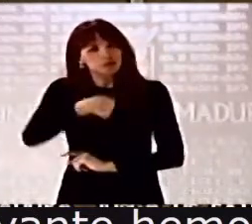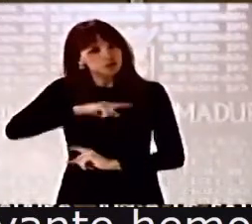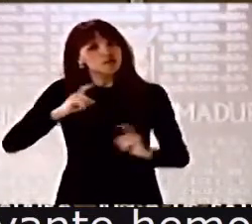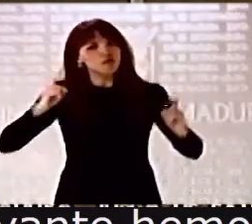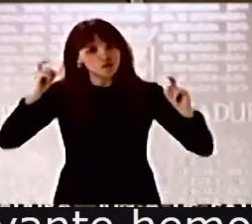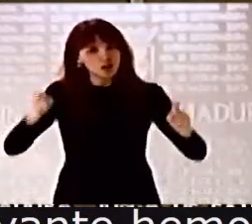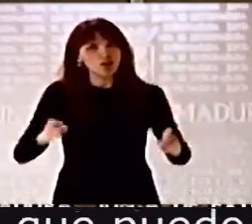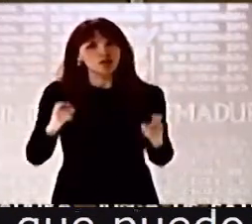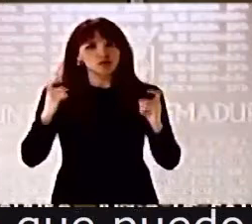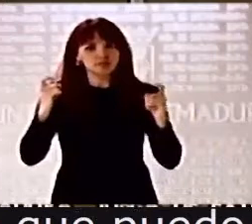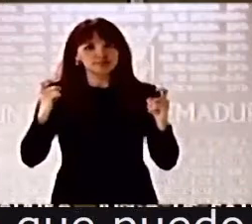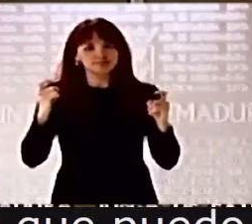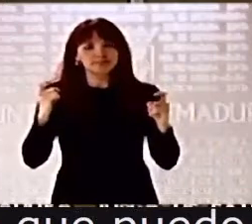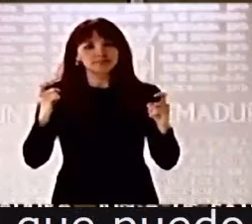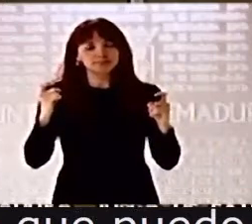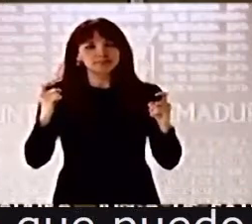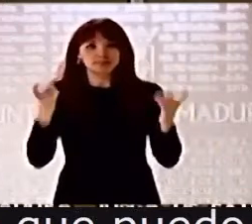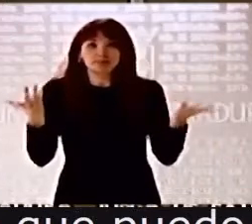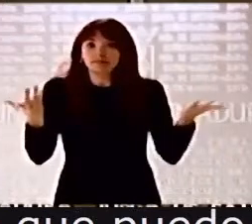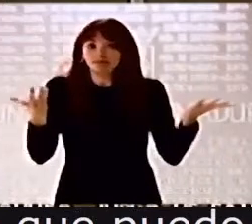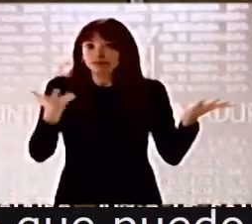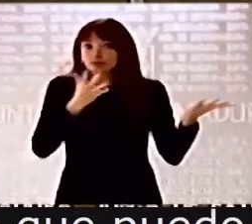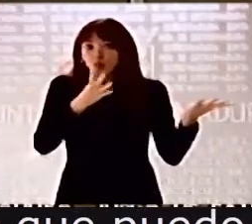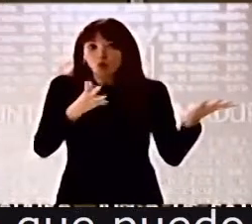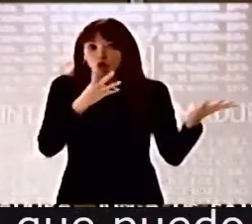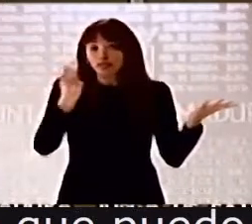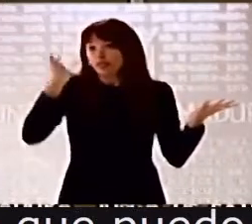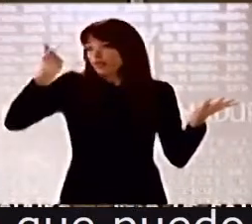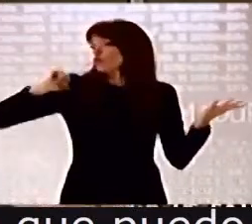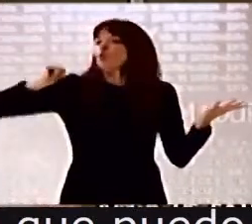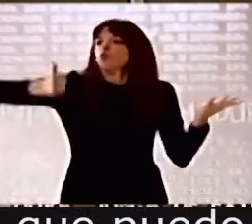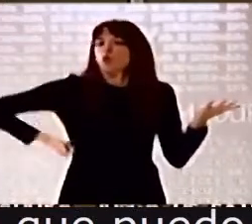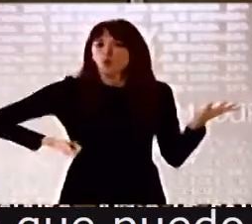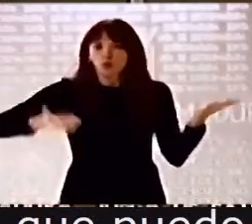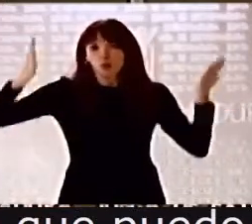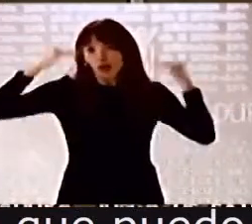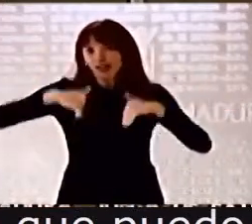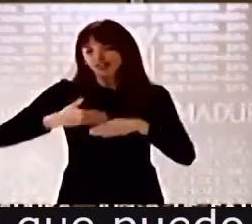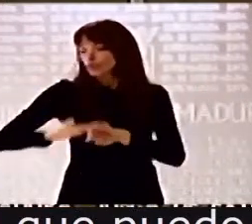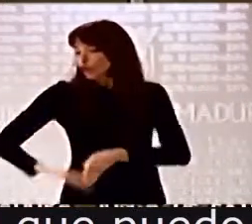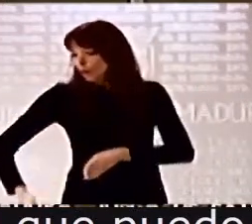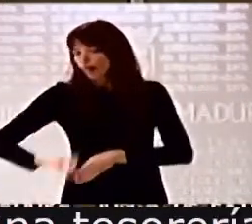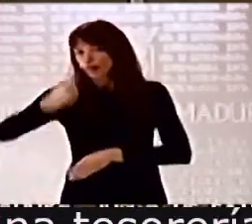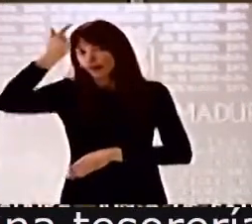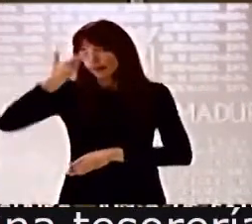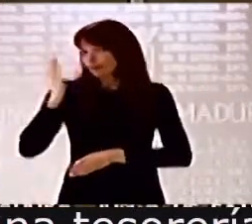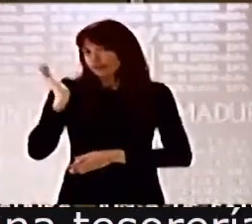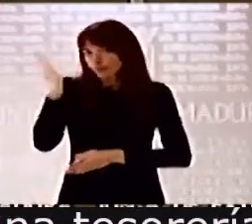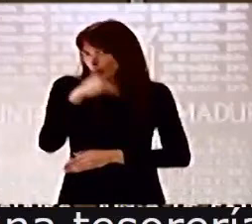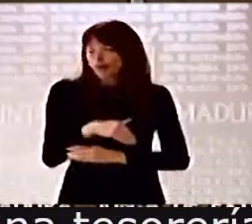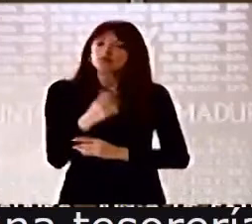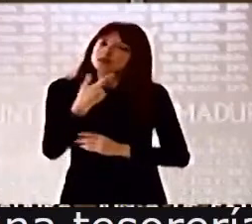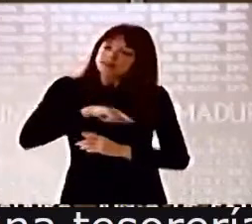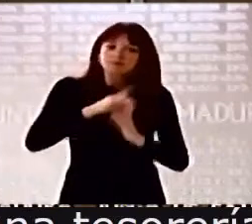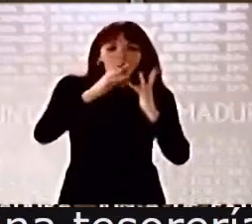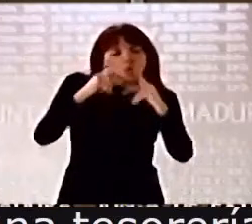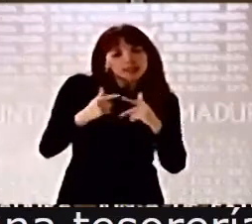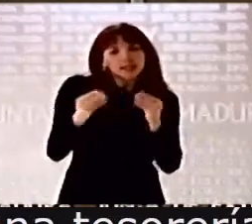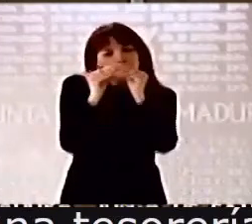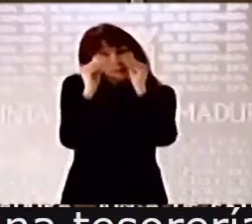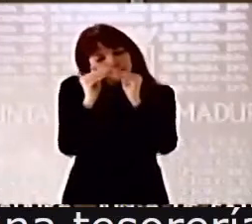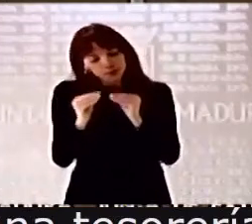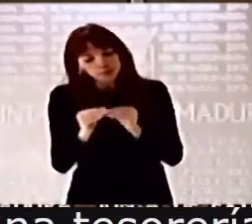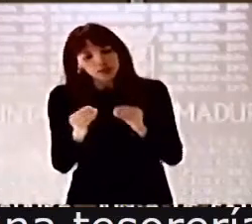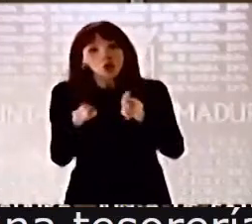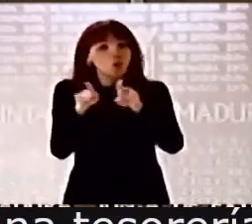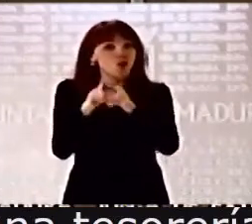¿eh? Porque no tenemos una tesorería boyante, que nos sobre. Tenemos que hacer cuentas, como hacen muchas familias extremeñas también, para poder